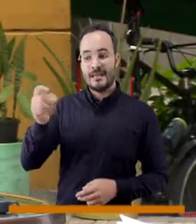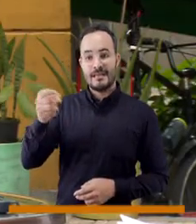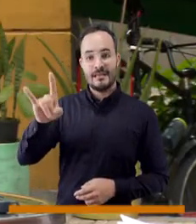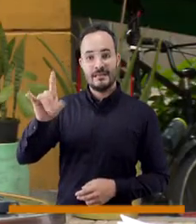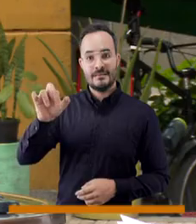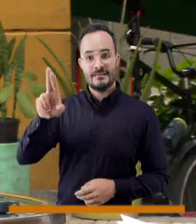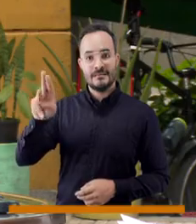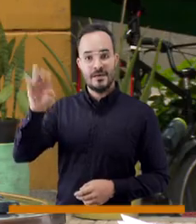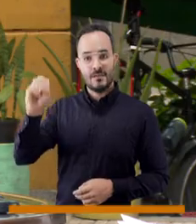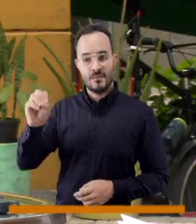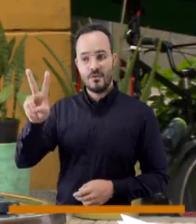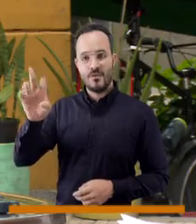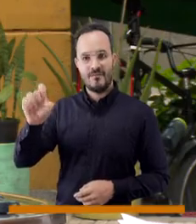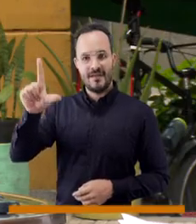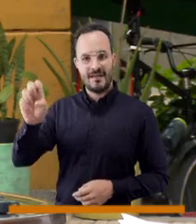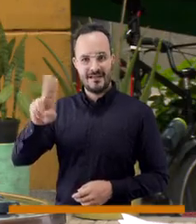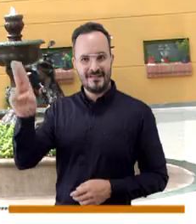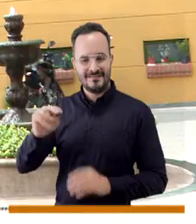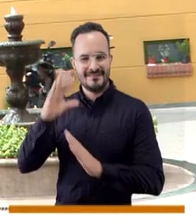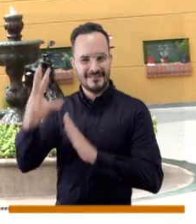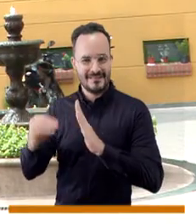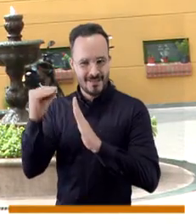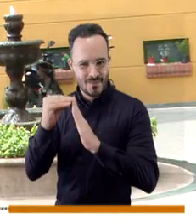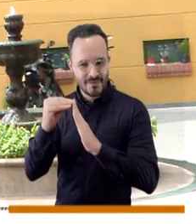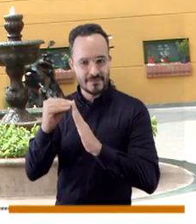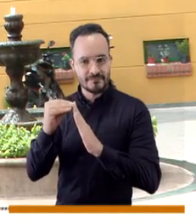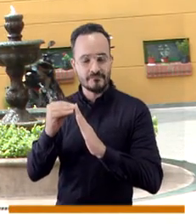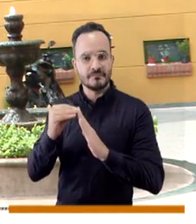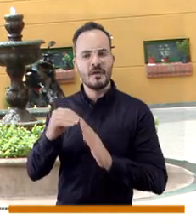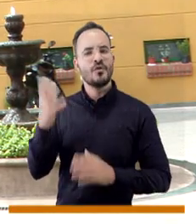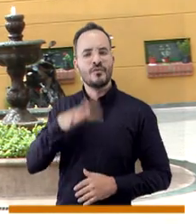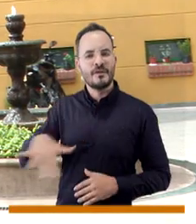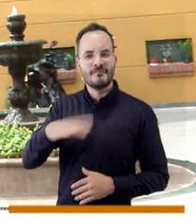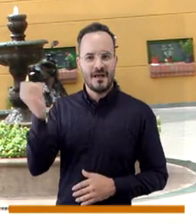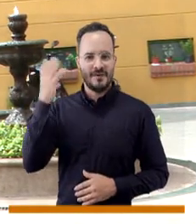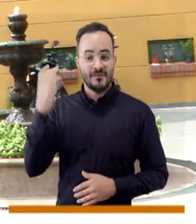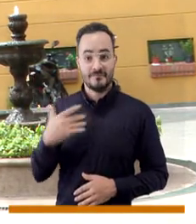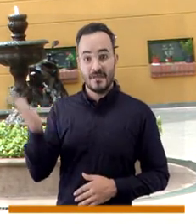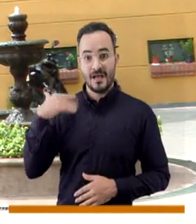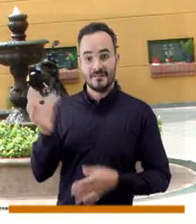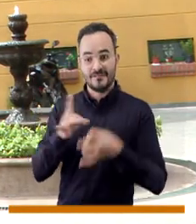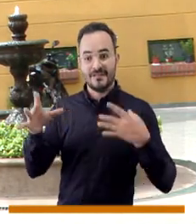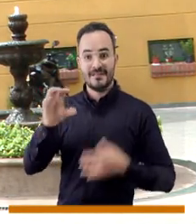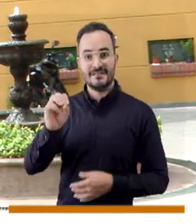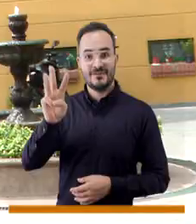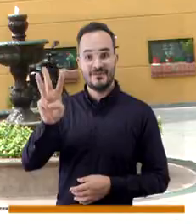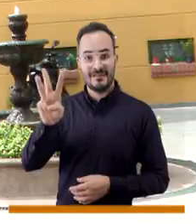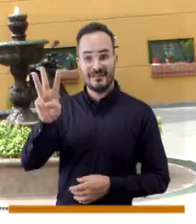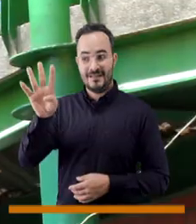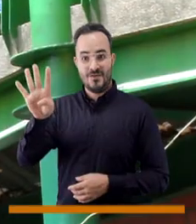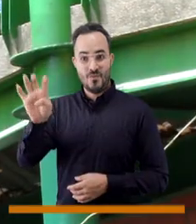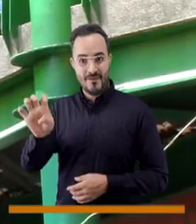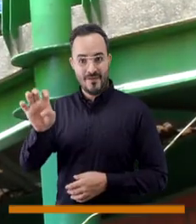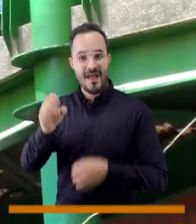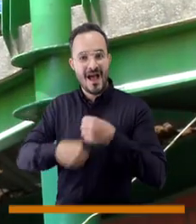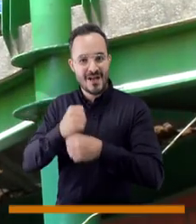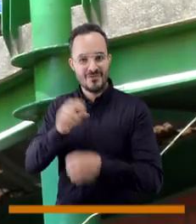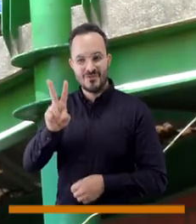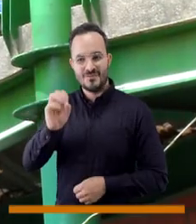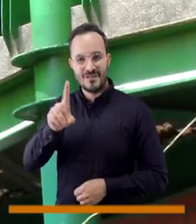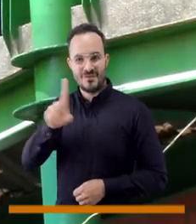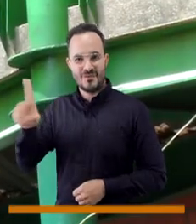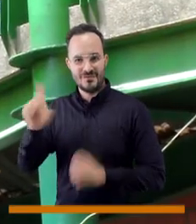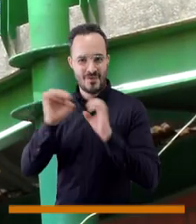Vélez en Aranjuez. Esta institución fue creada por el Acuerdo 039 del 2011 del Consejo